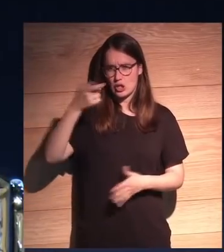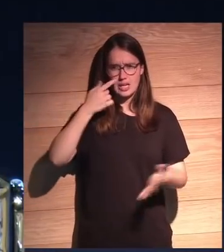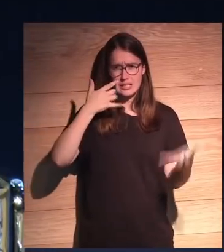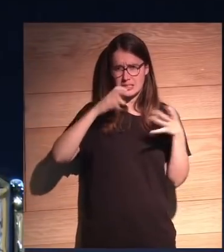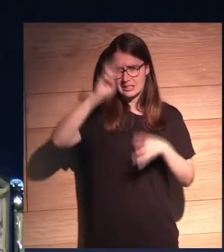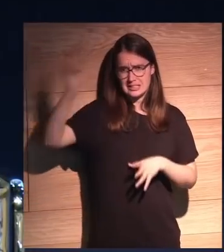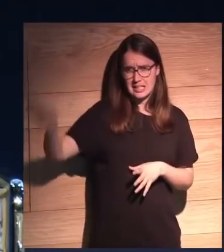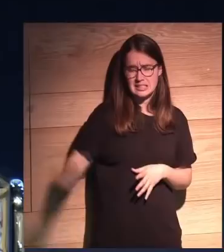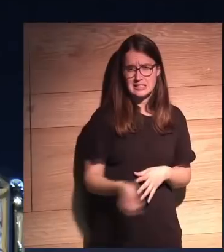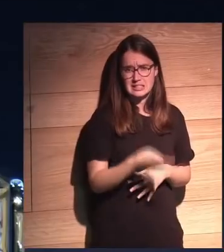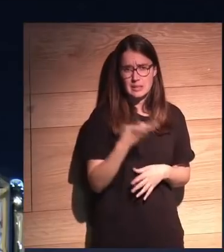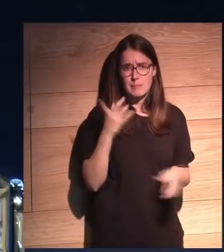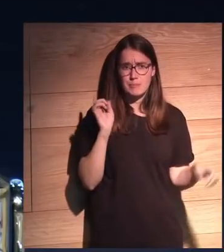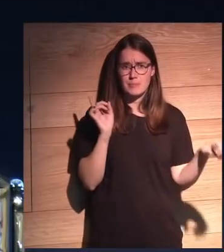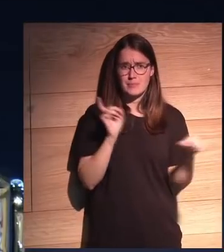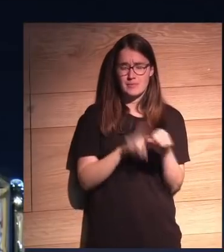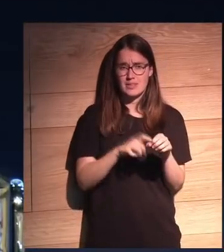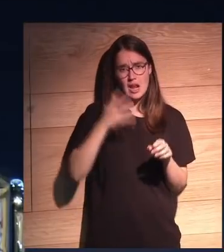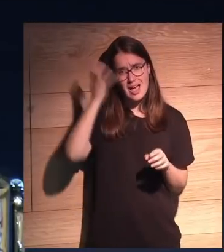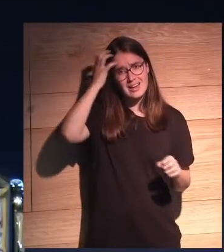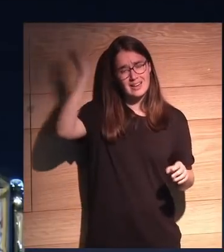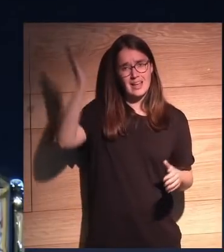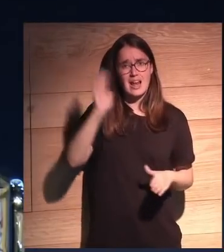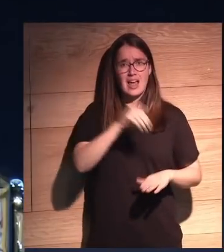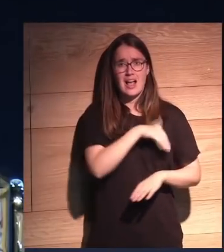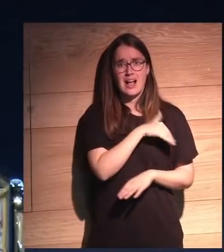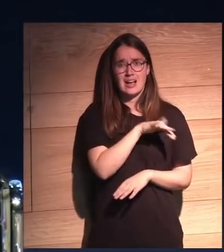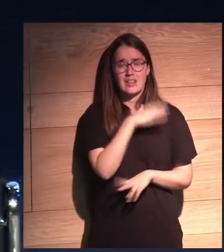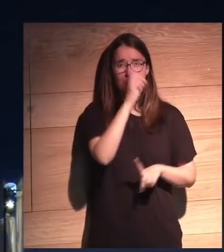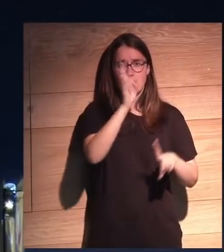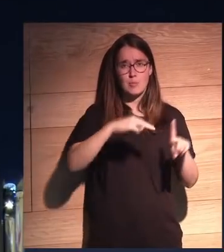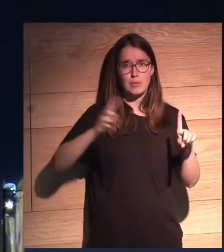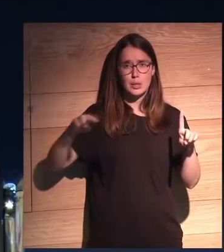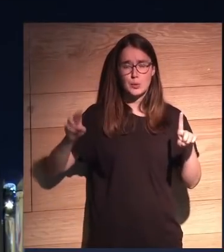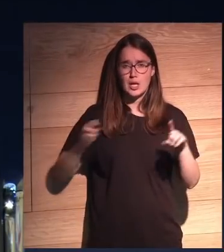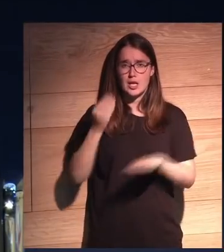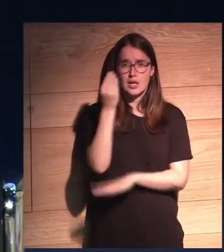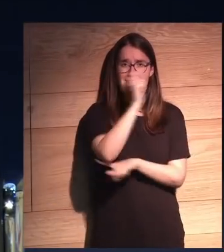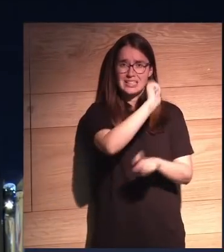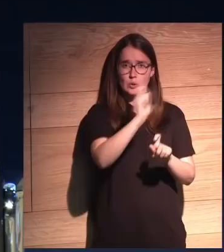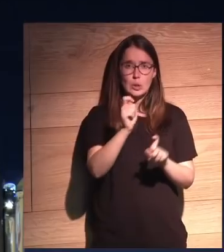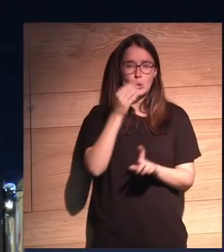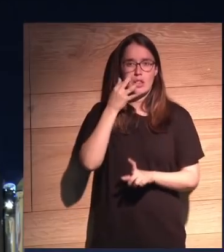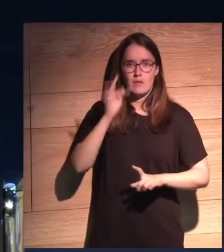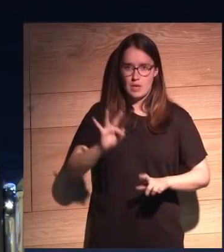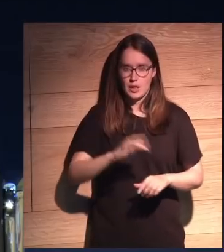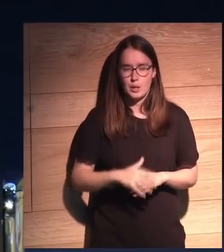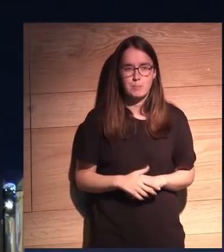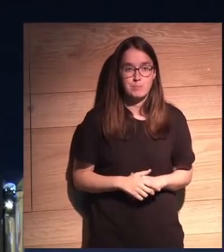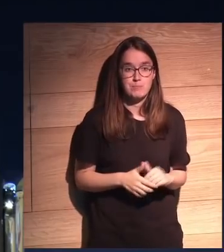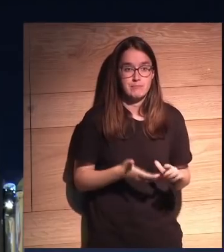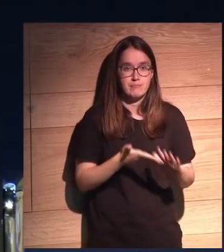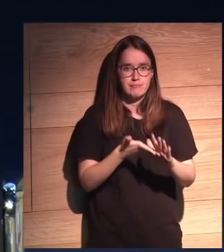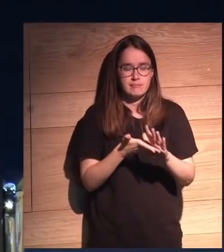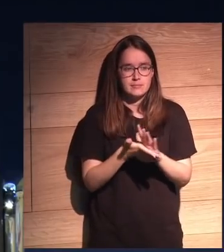artistas más, miembros de la Real Academia de Pintura y de Escultura de Francia, lo